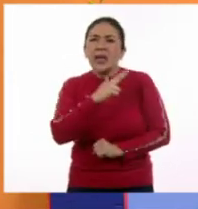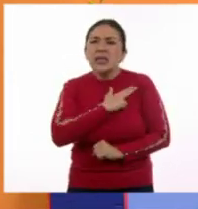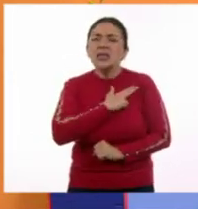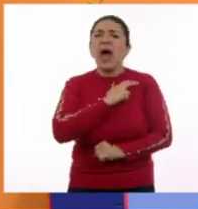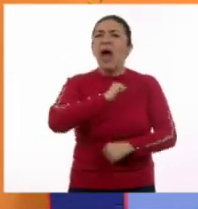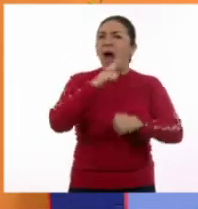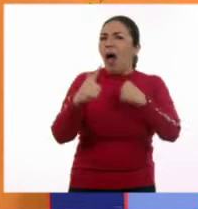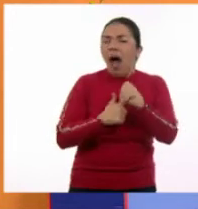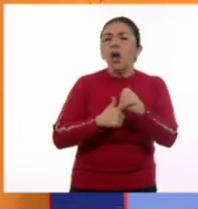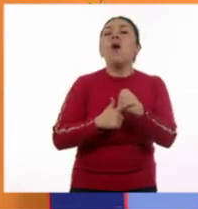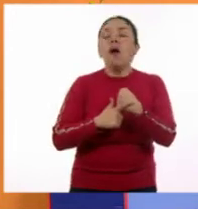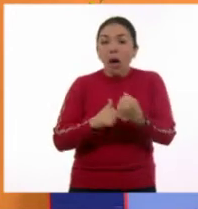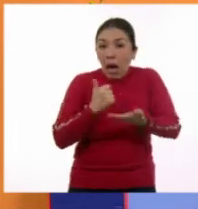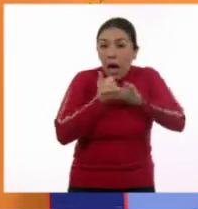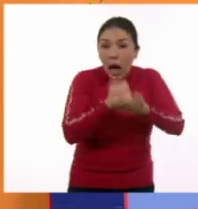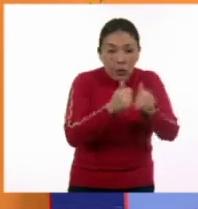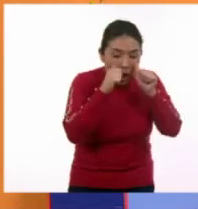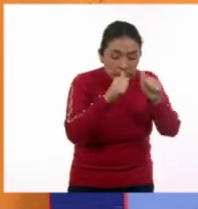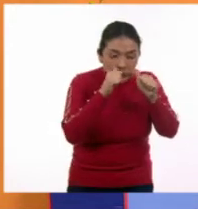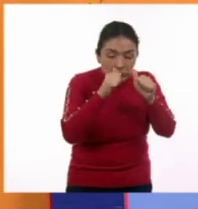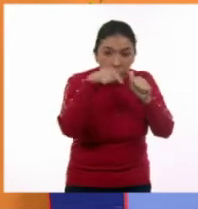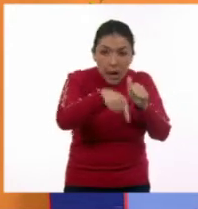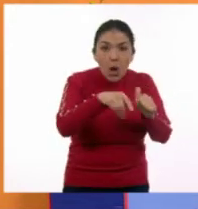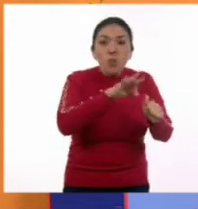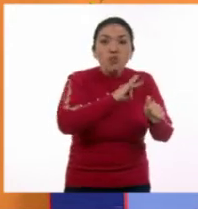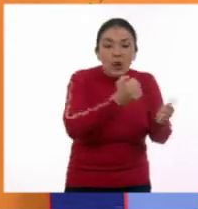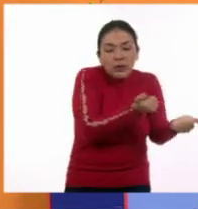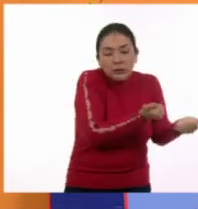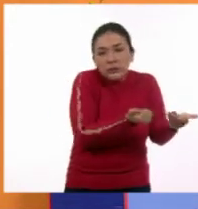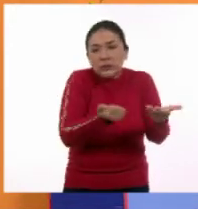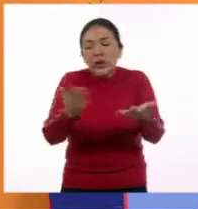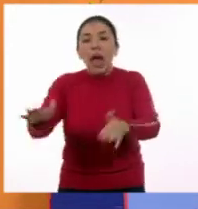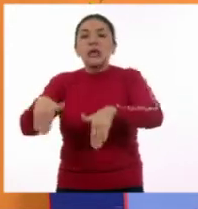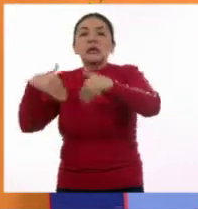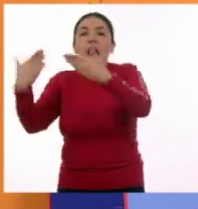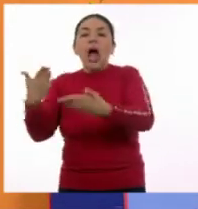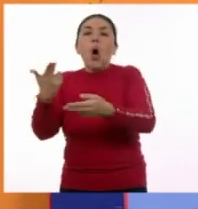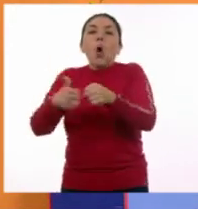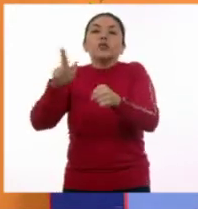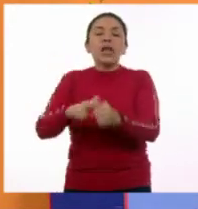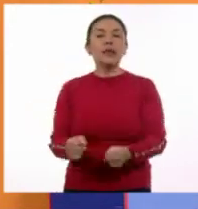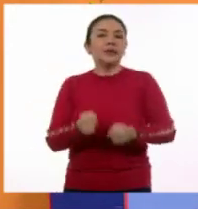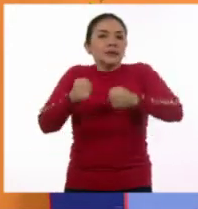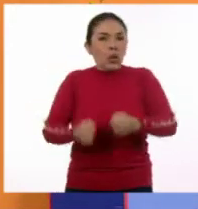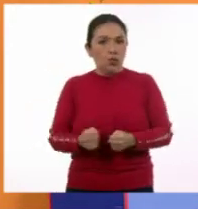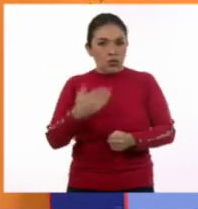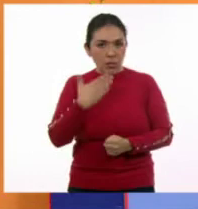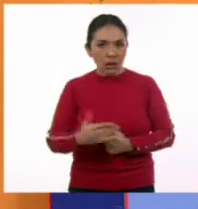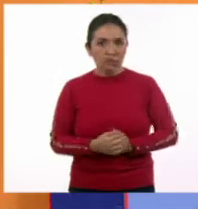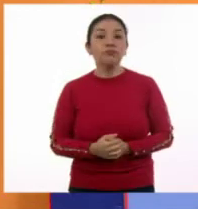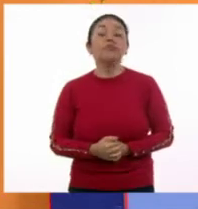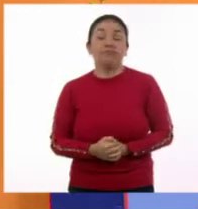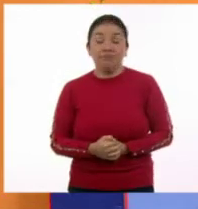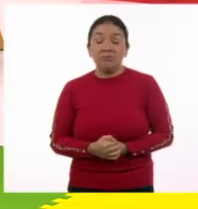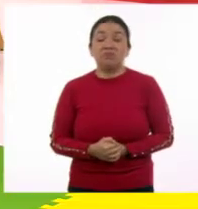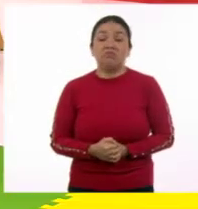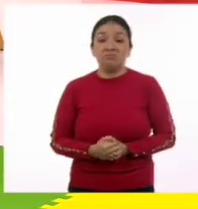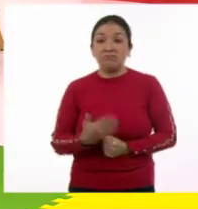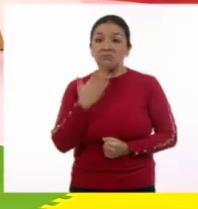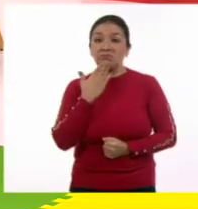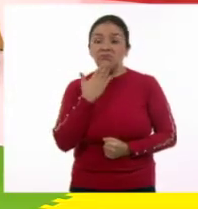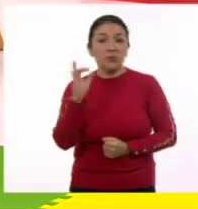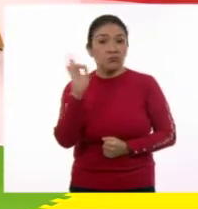alguna herida y de esa manera poder llegar lo más seguros posibles al hospital si